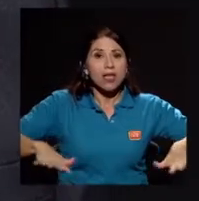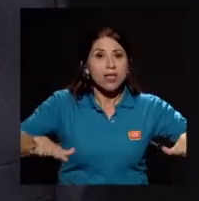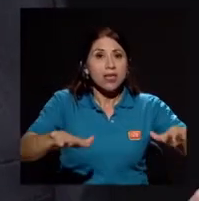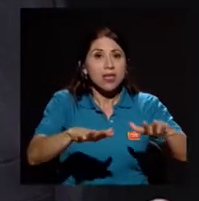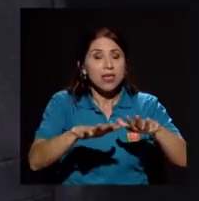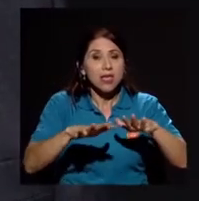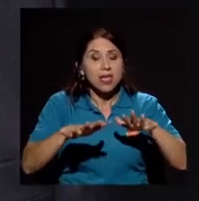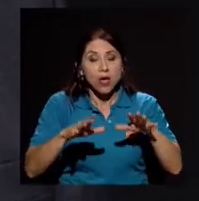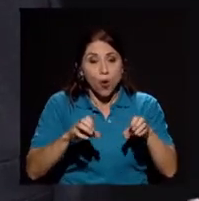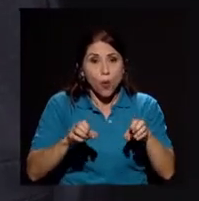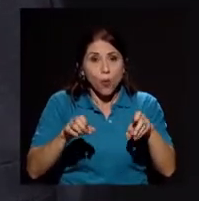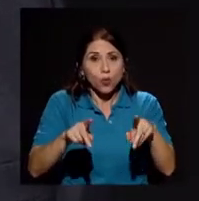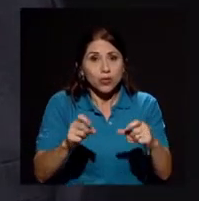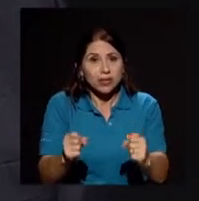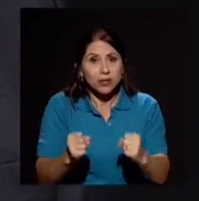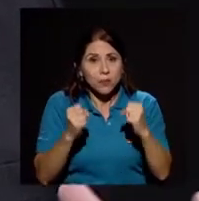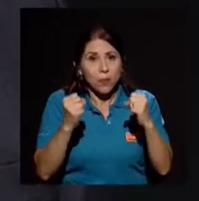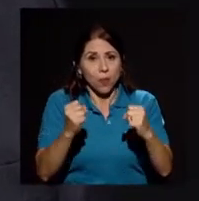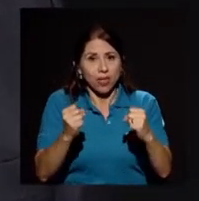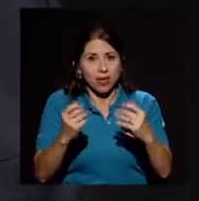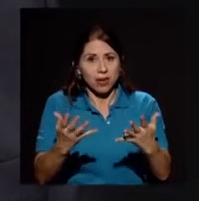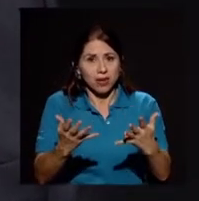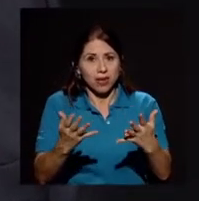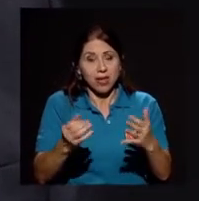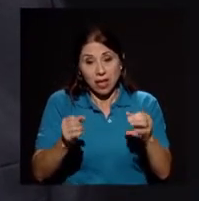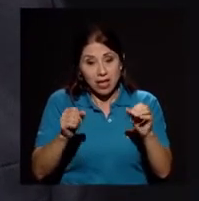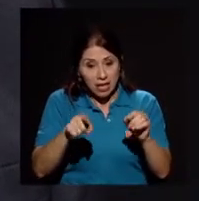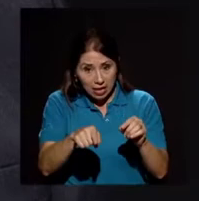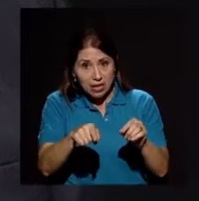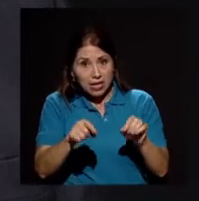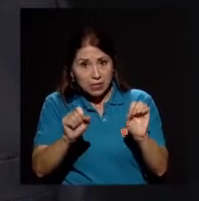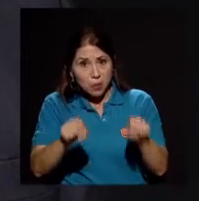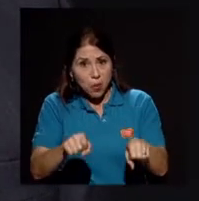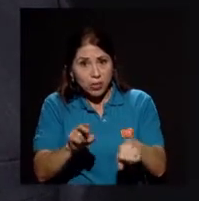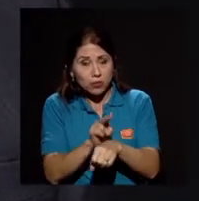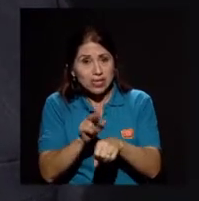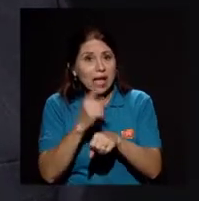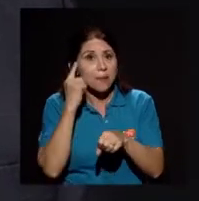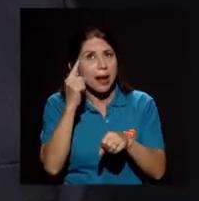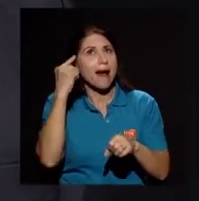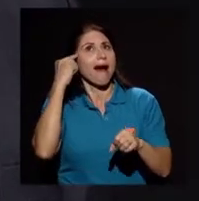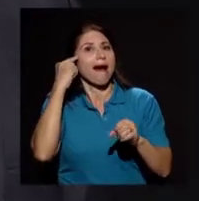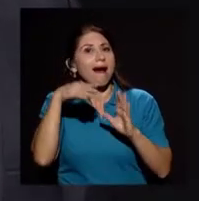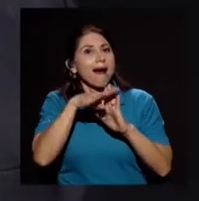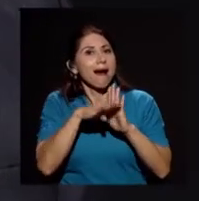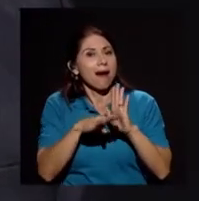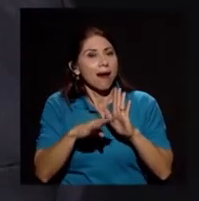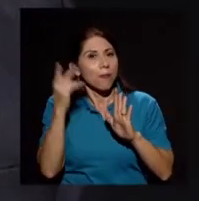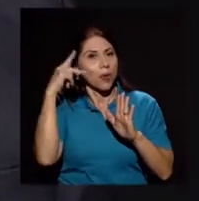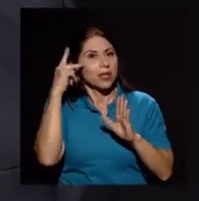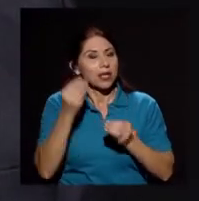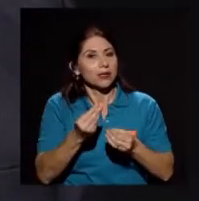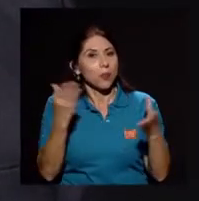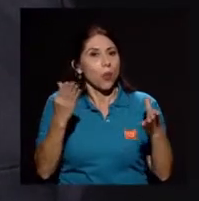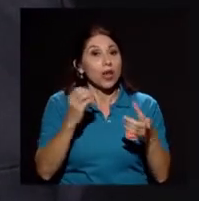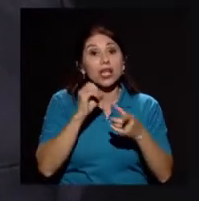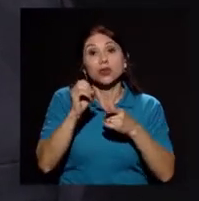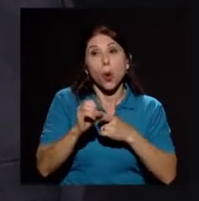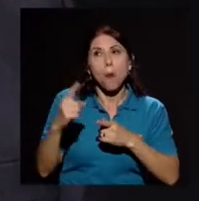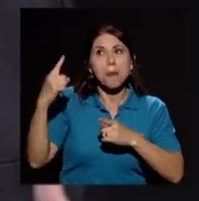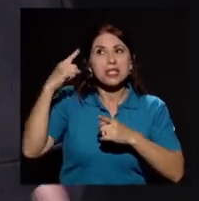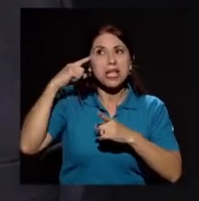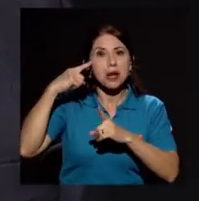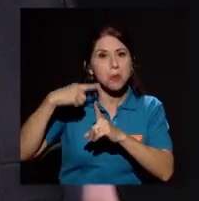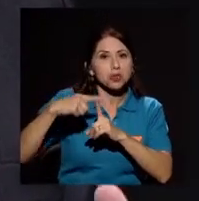no han dado los espacios en donde se pueden utilizar para adicionar políticas públicas o para diseñar digamos sueños colectivos positivos